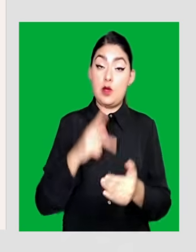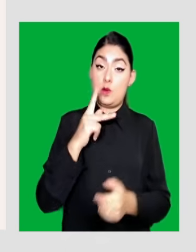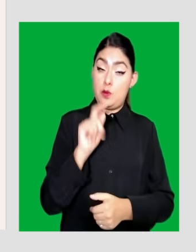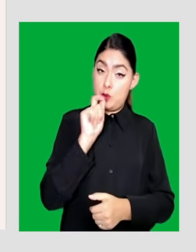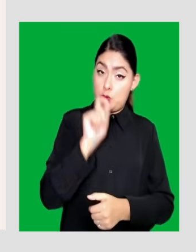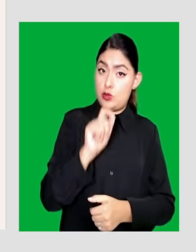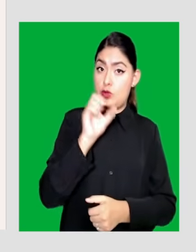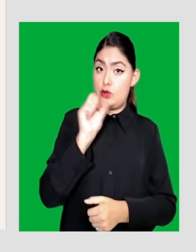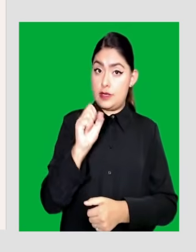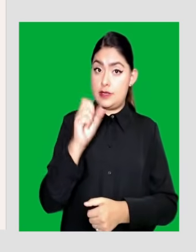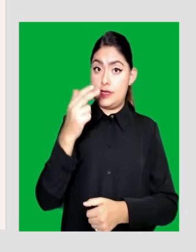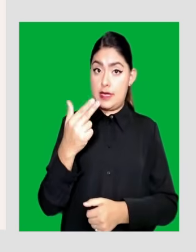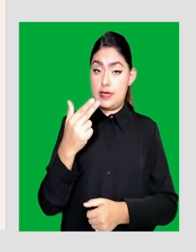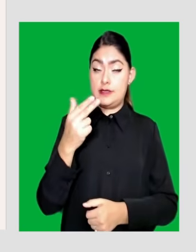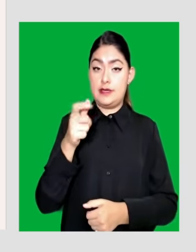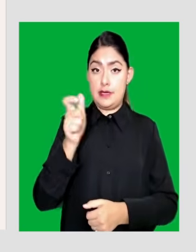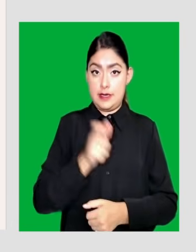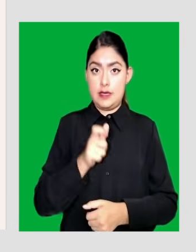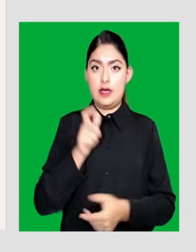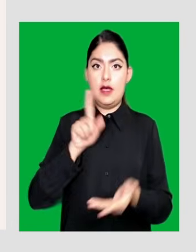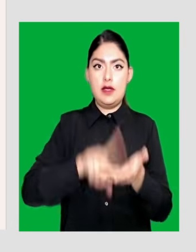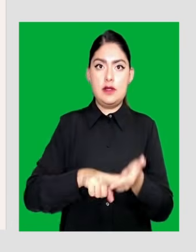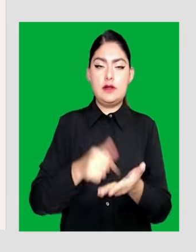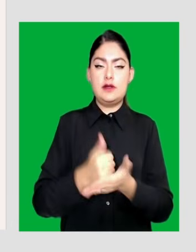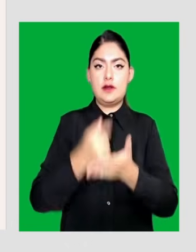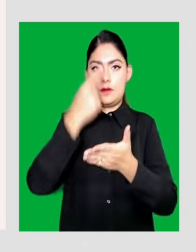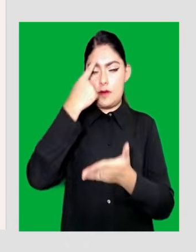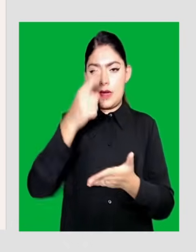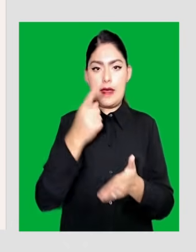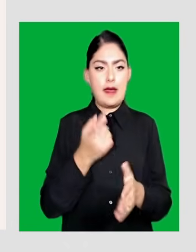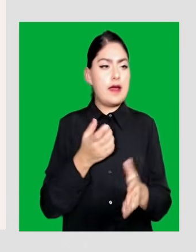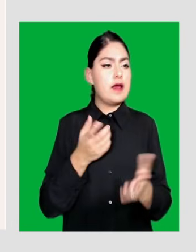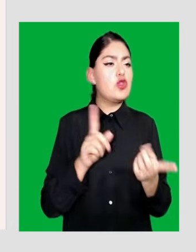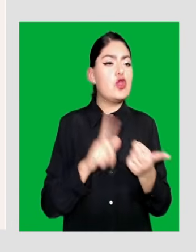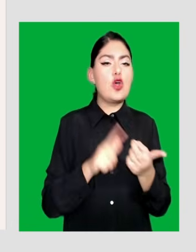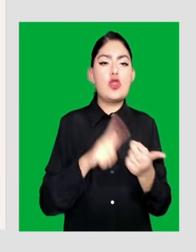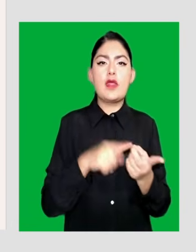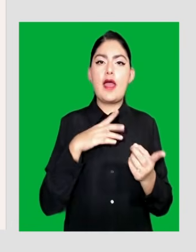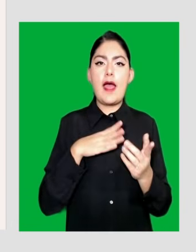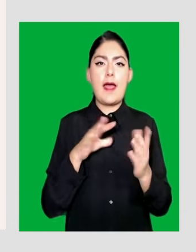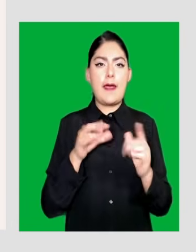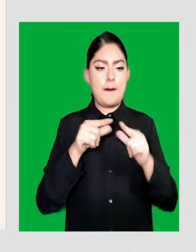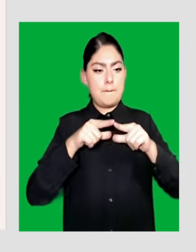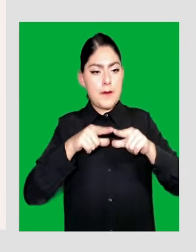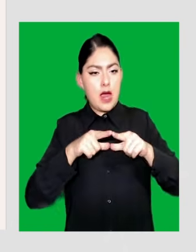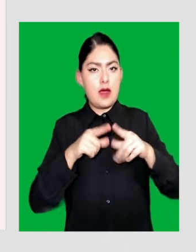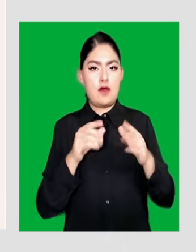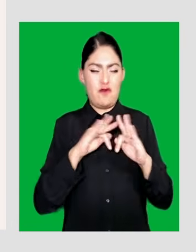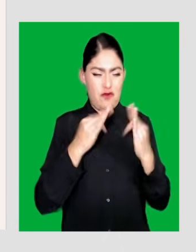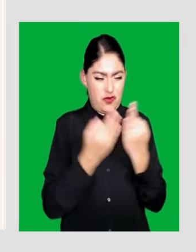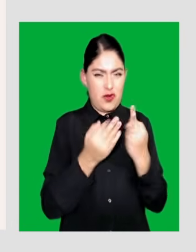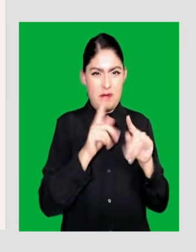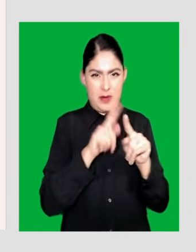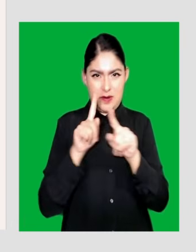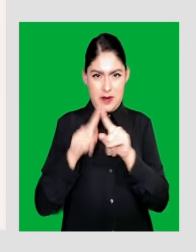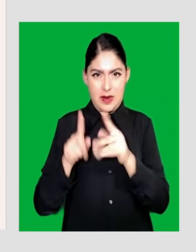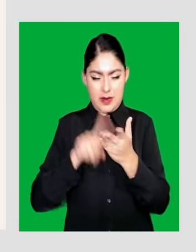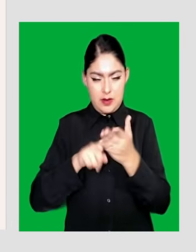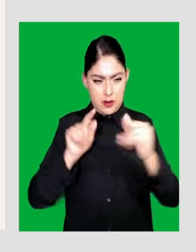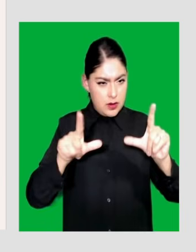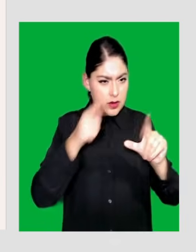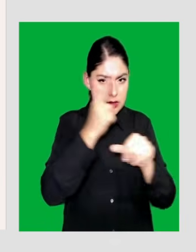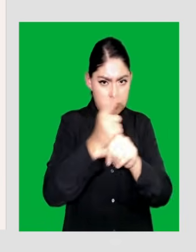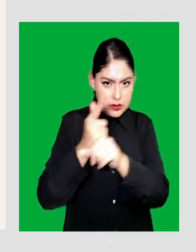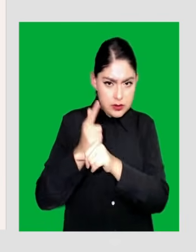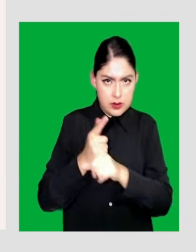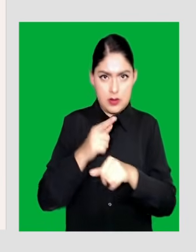imprescindibles son el .shp. Este es el archivo principal, almacena la forma geométrica de los objetos como